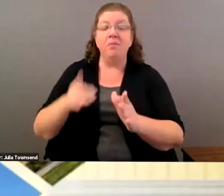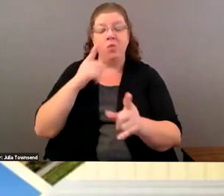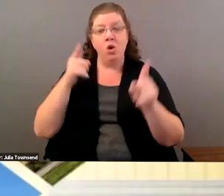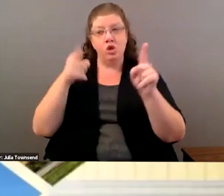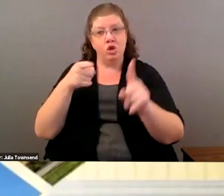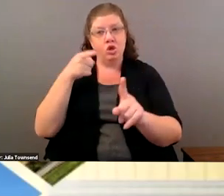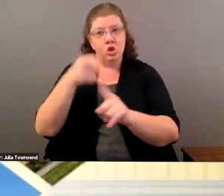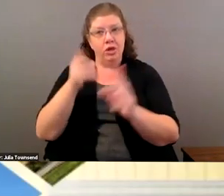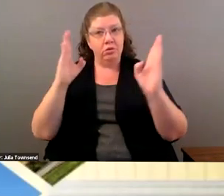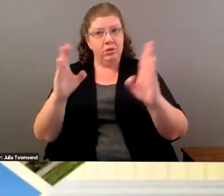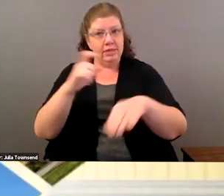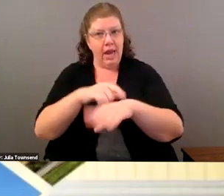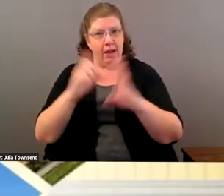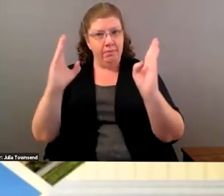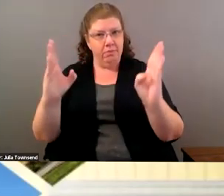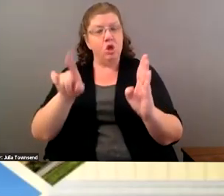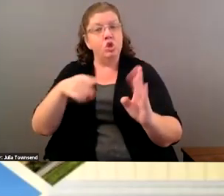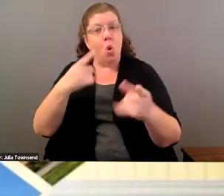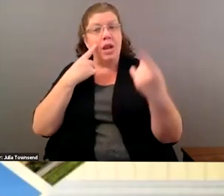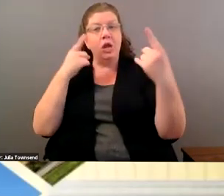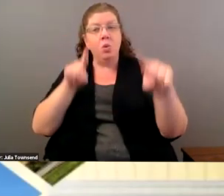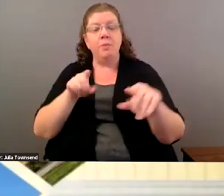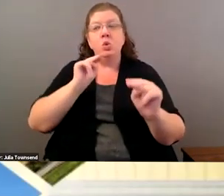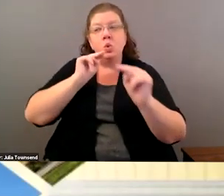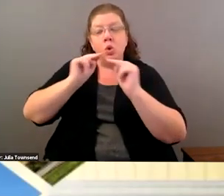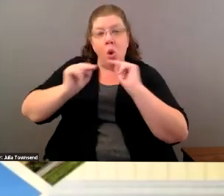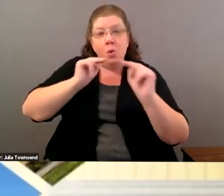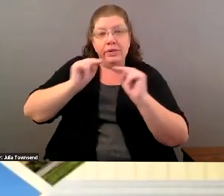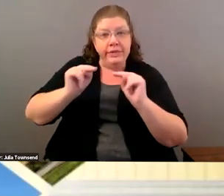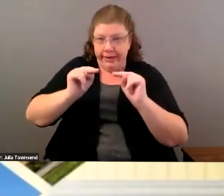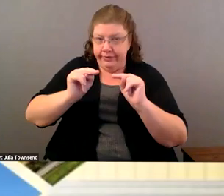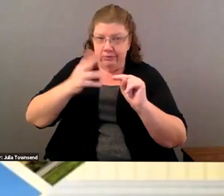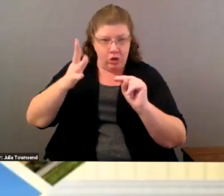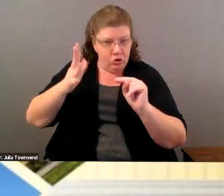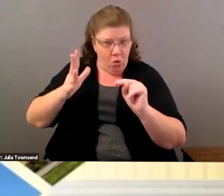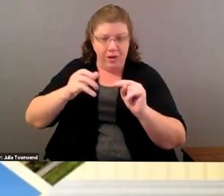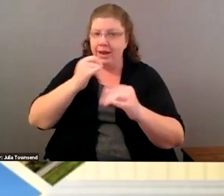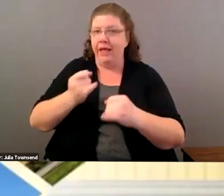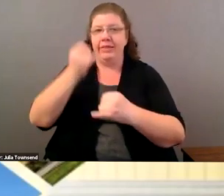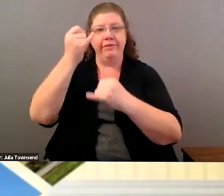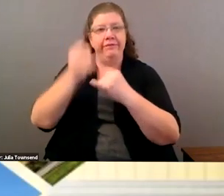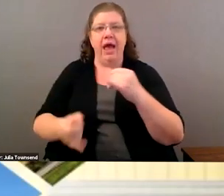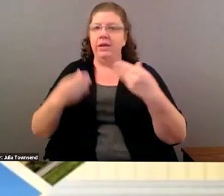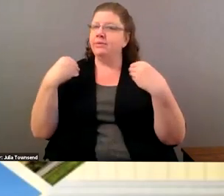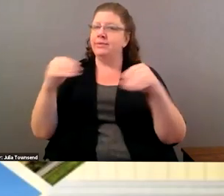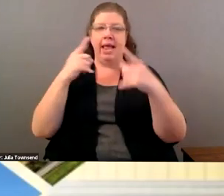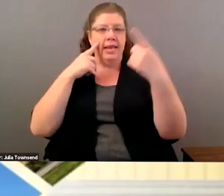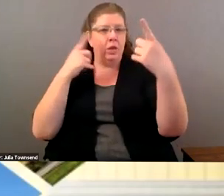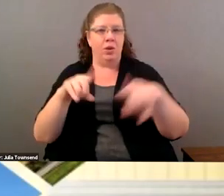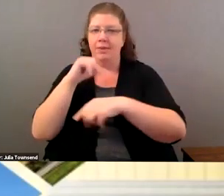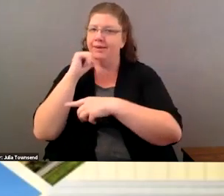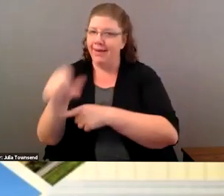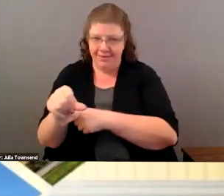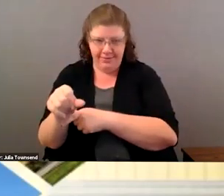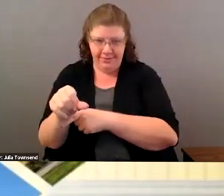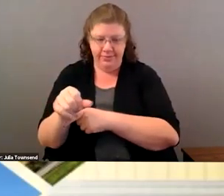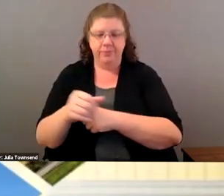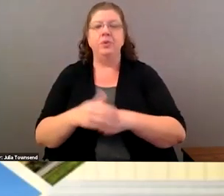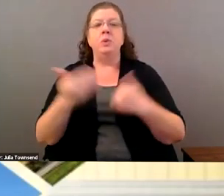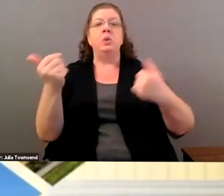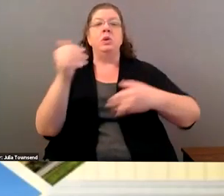este contrato con esta compañía y es solamente para negociar no es el acuerdo de